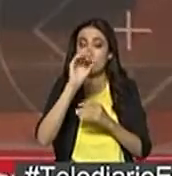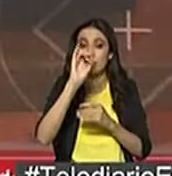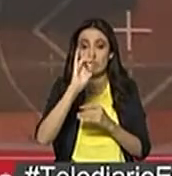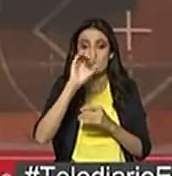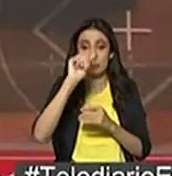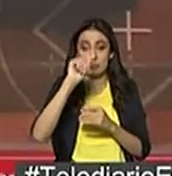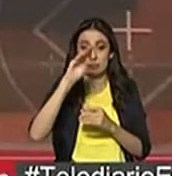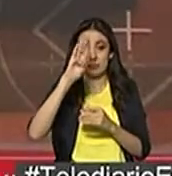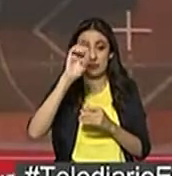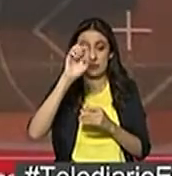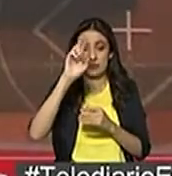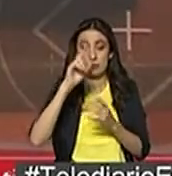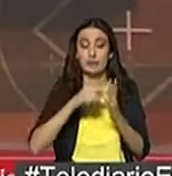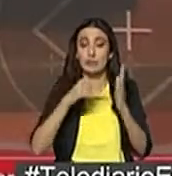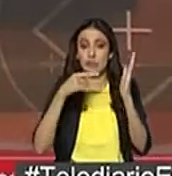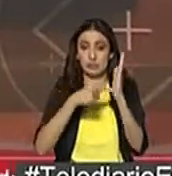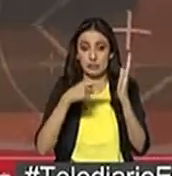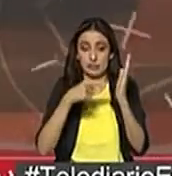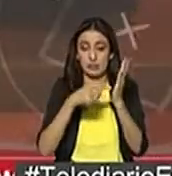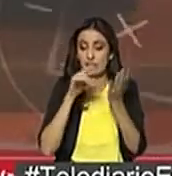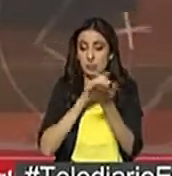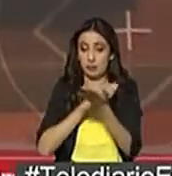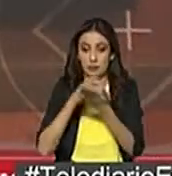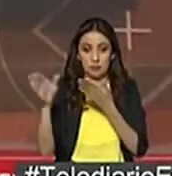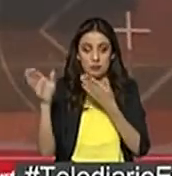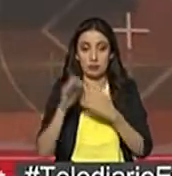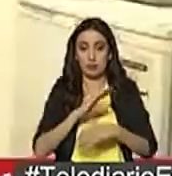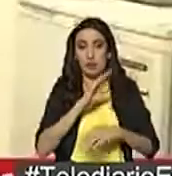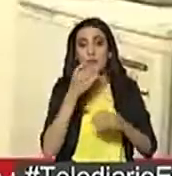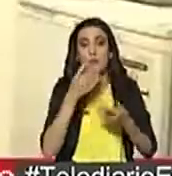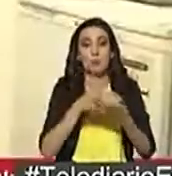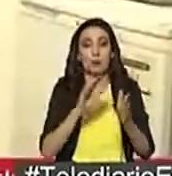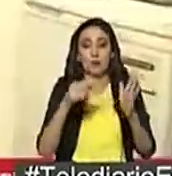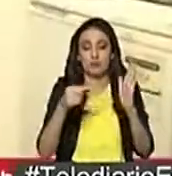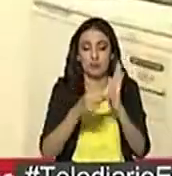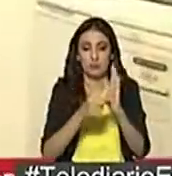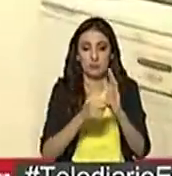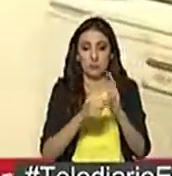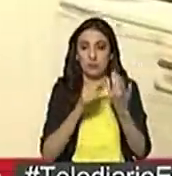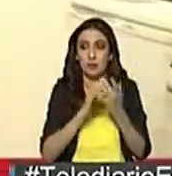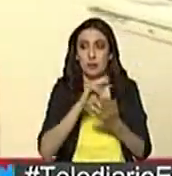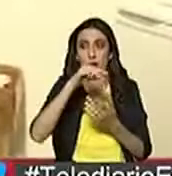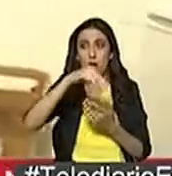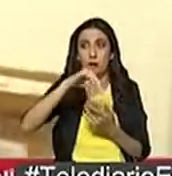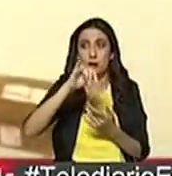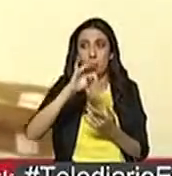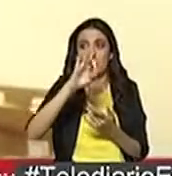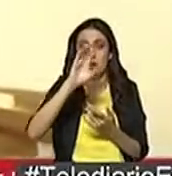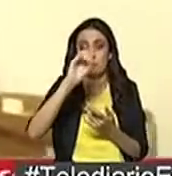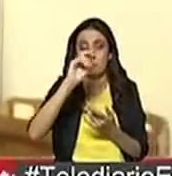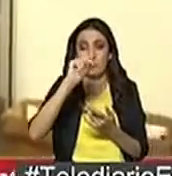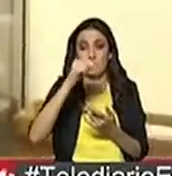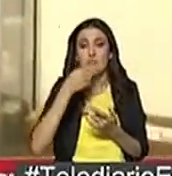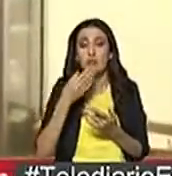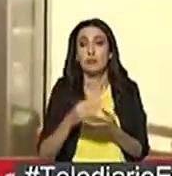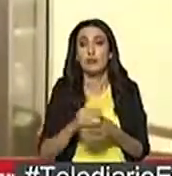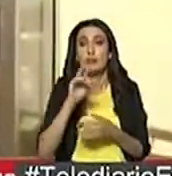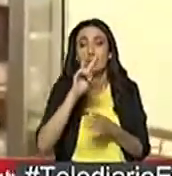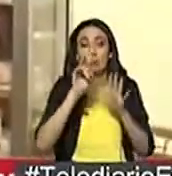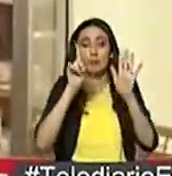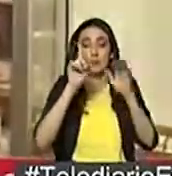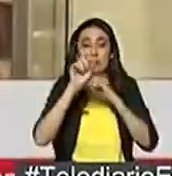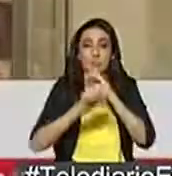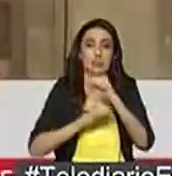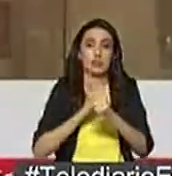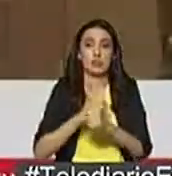médicos, entre ellos los reactivos para medir glucosa. Milton Quesada tiene 26 años y desde los 15 años